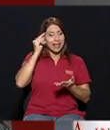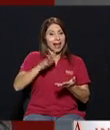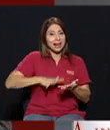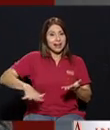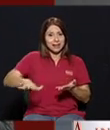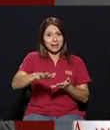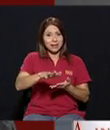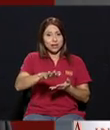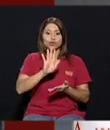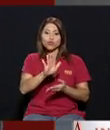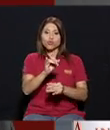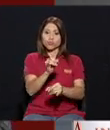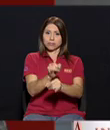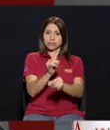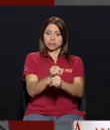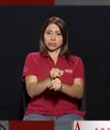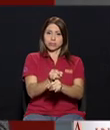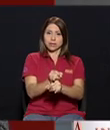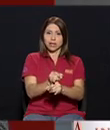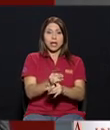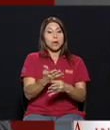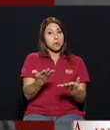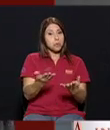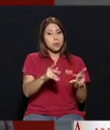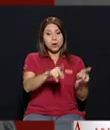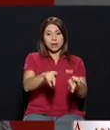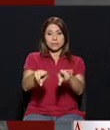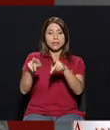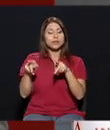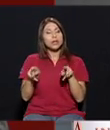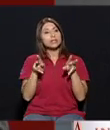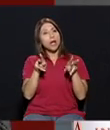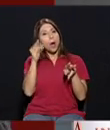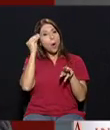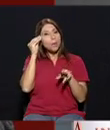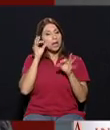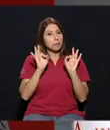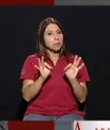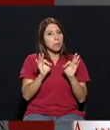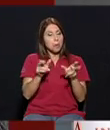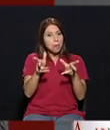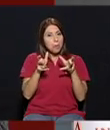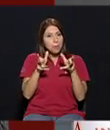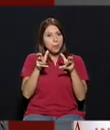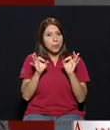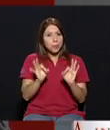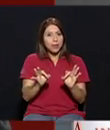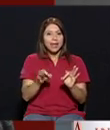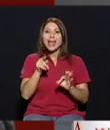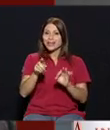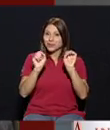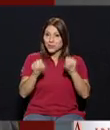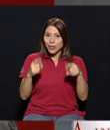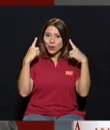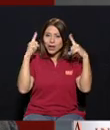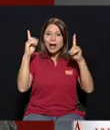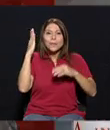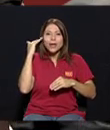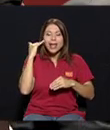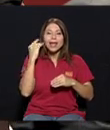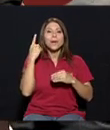instituciones con mejor percepción ciudadana. Y esto es posible precisamente por la